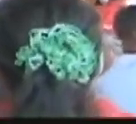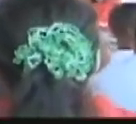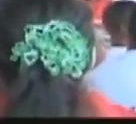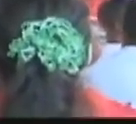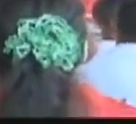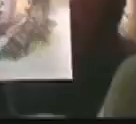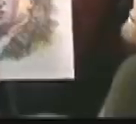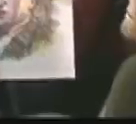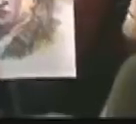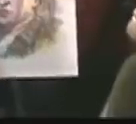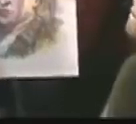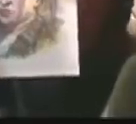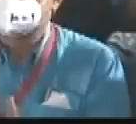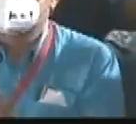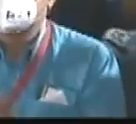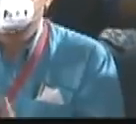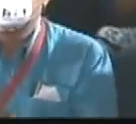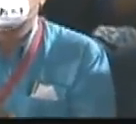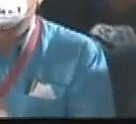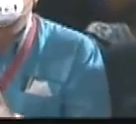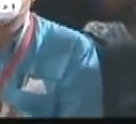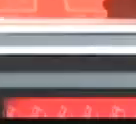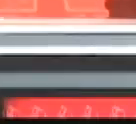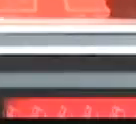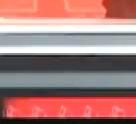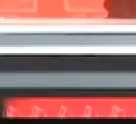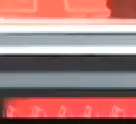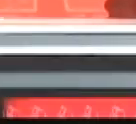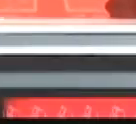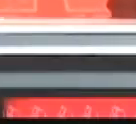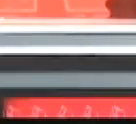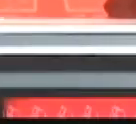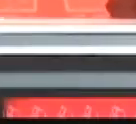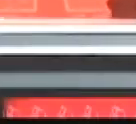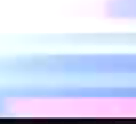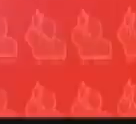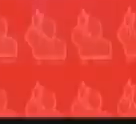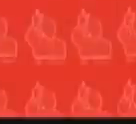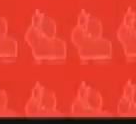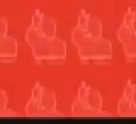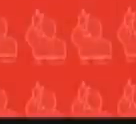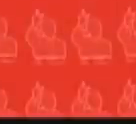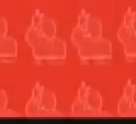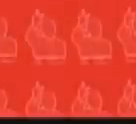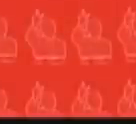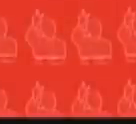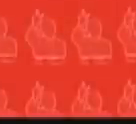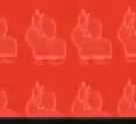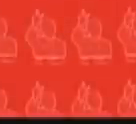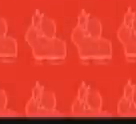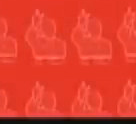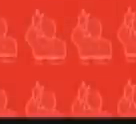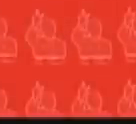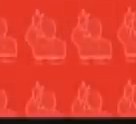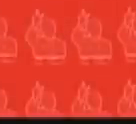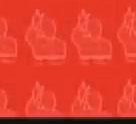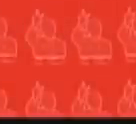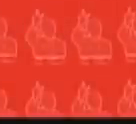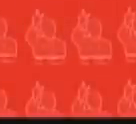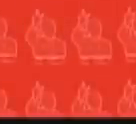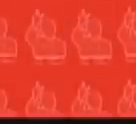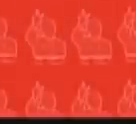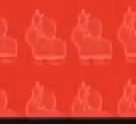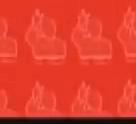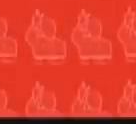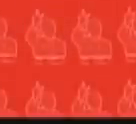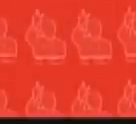Partido Socialista Unido de Venezuela tenga una línea rectora para las batallas del año 2021, el partido, el nuevo